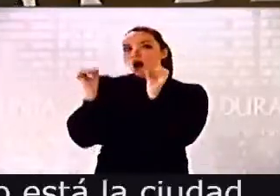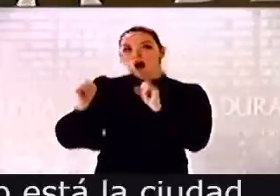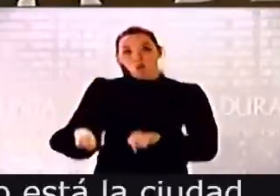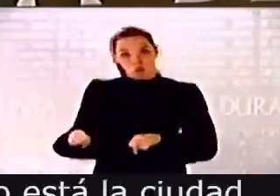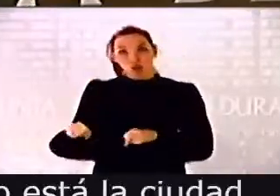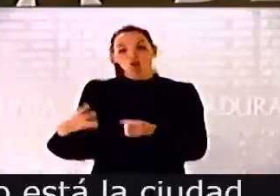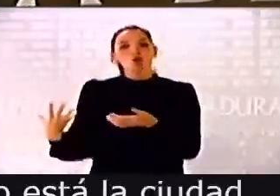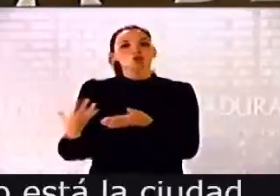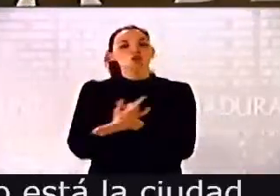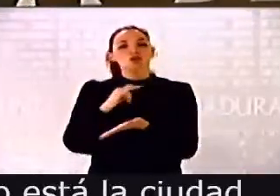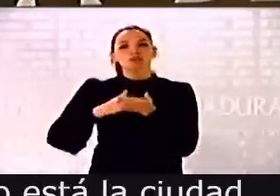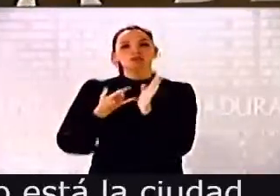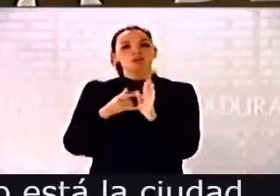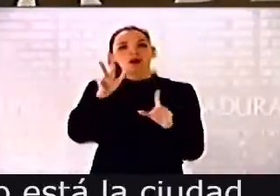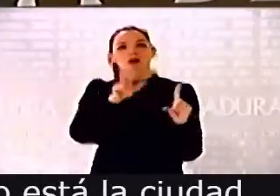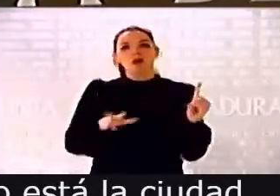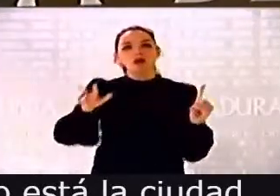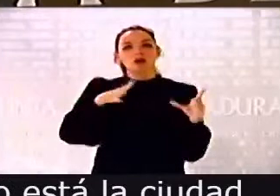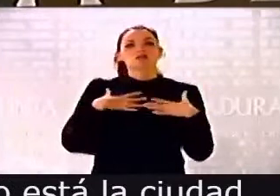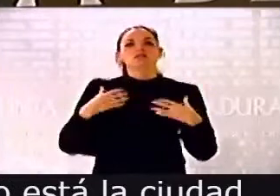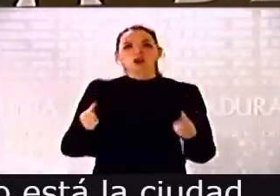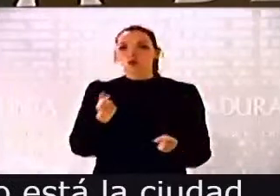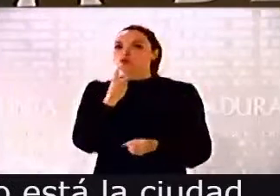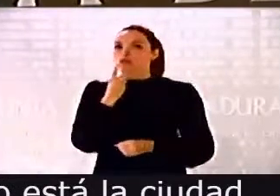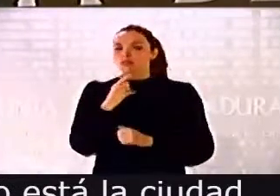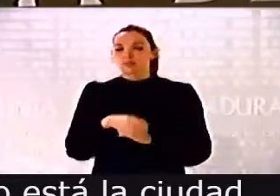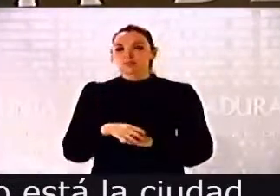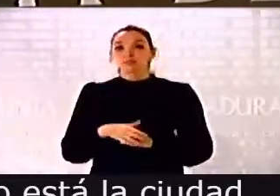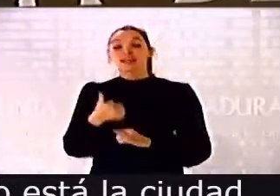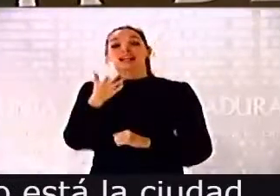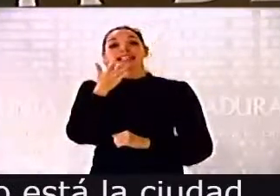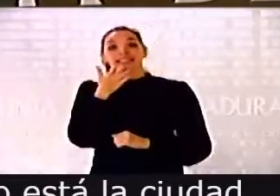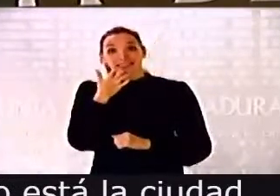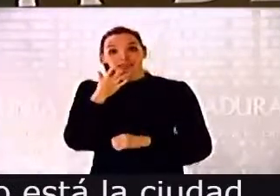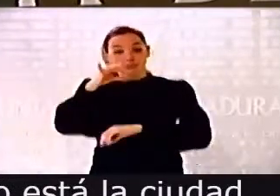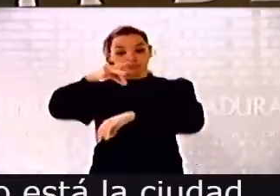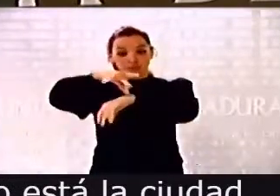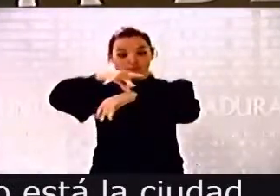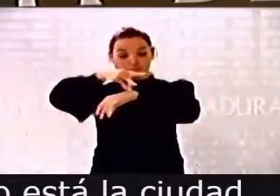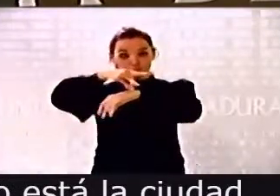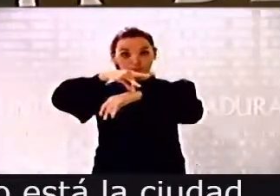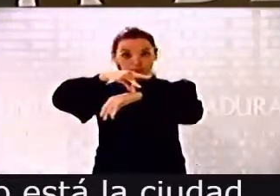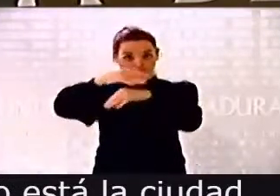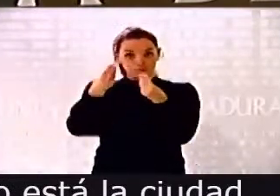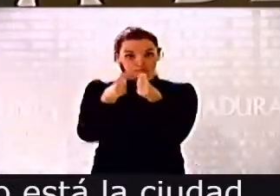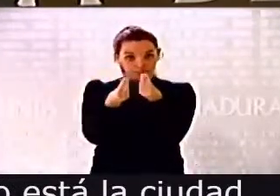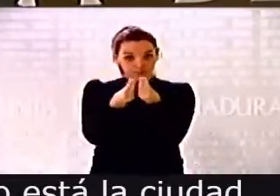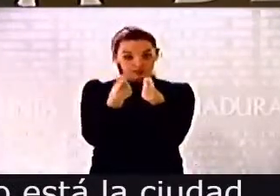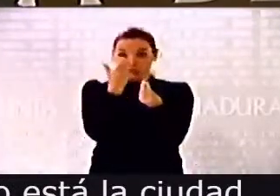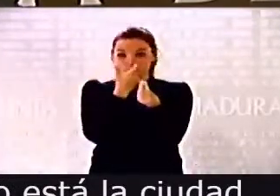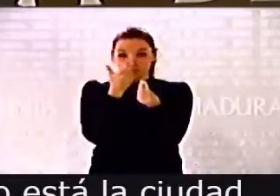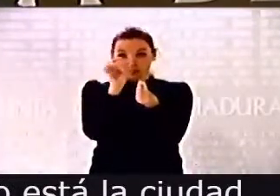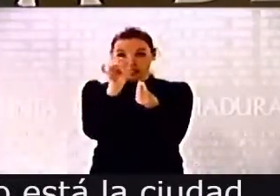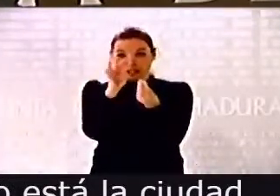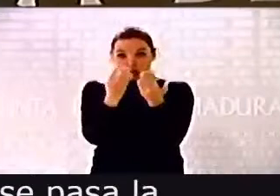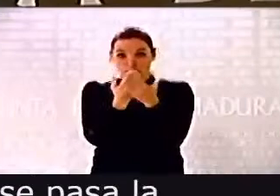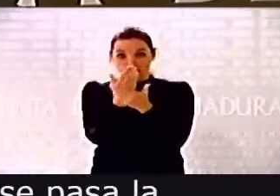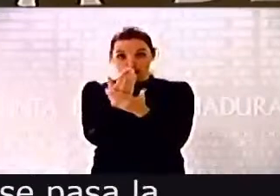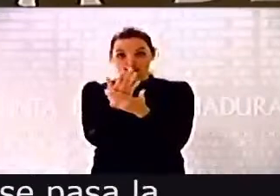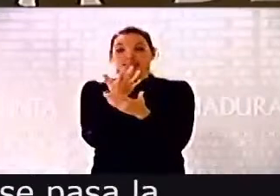todo el Sistema Nacional de Salud, donde si se sobrepasa la incidencia acumulada a los 14 días de